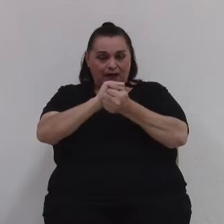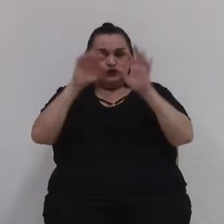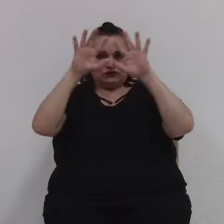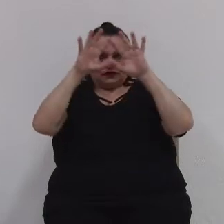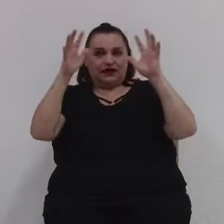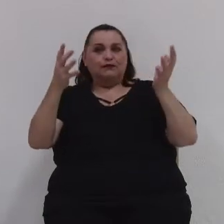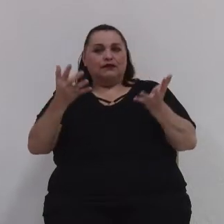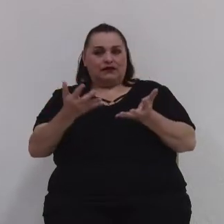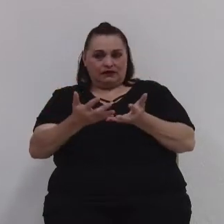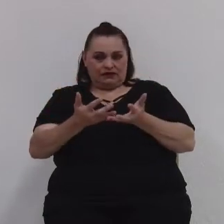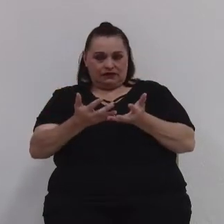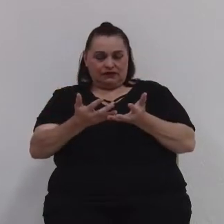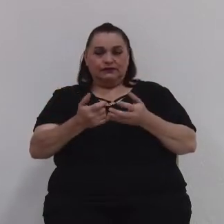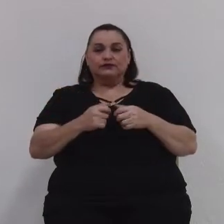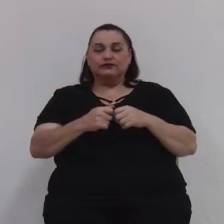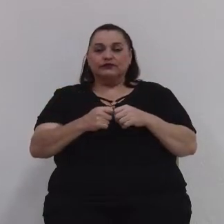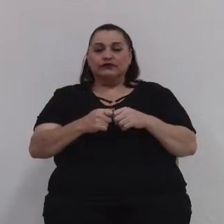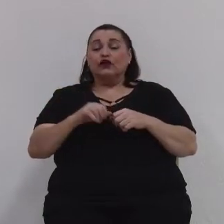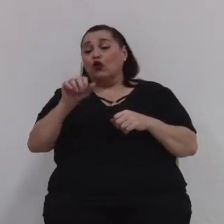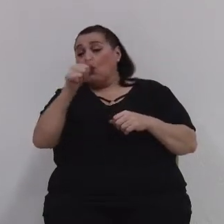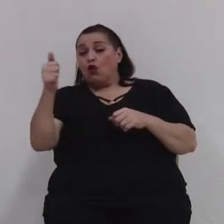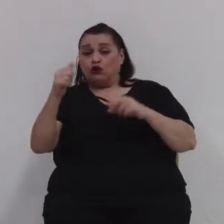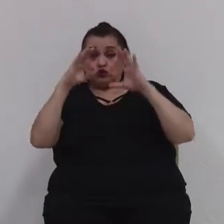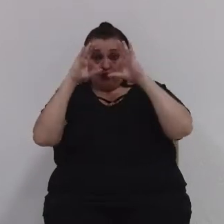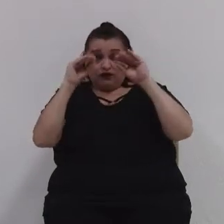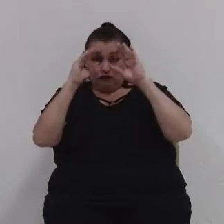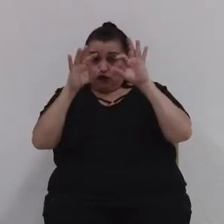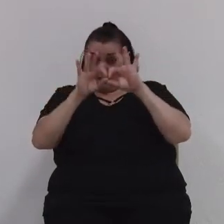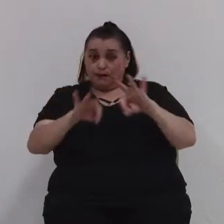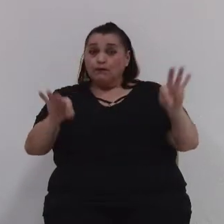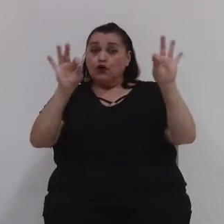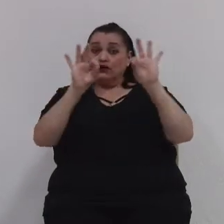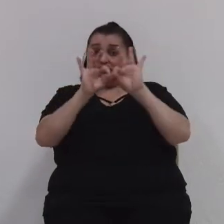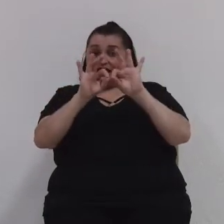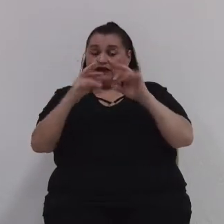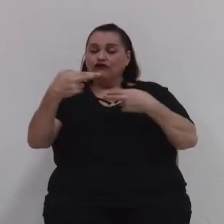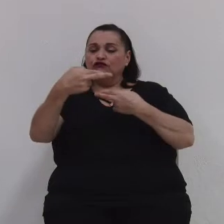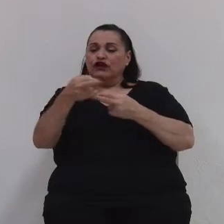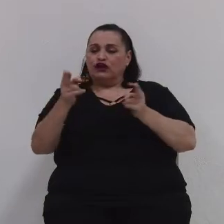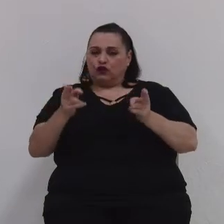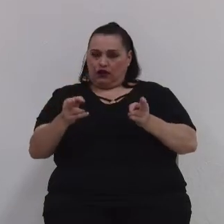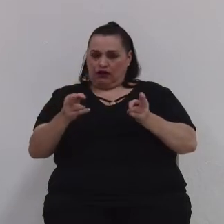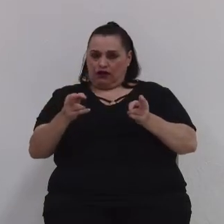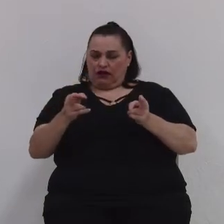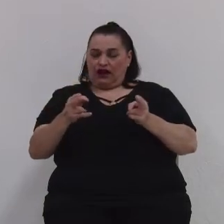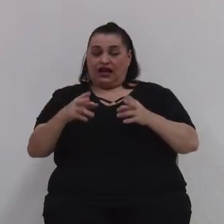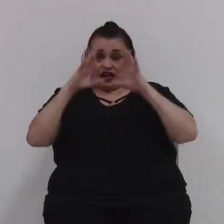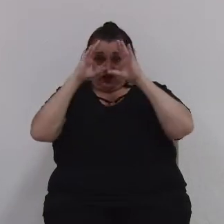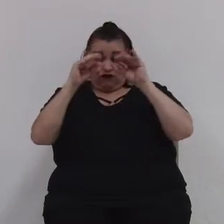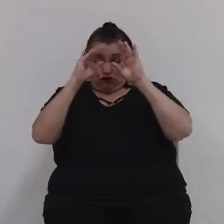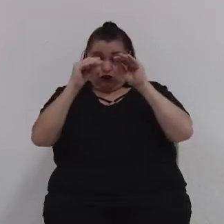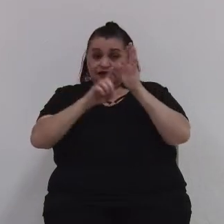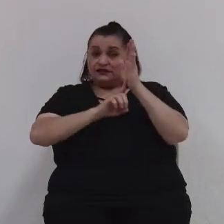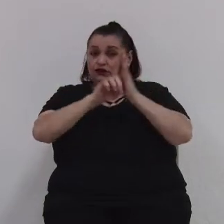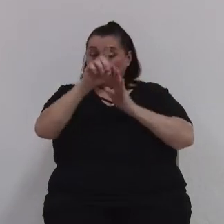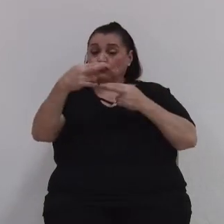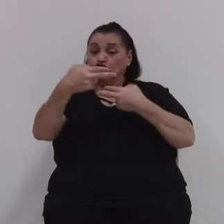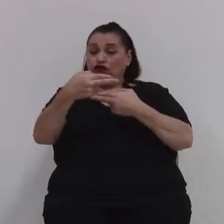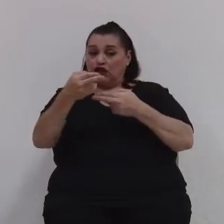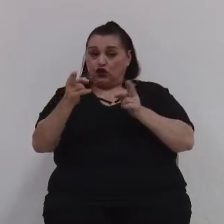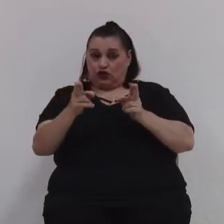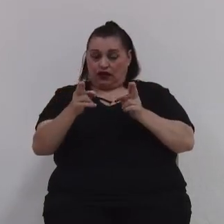planetarios. Y hay otro informe muy importante que es el regional, el informe de desarrollo regional, que lo